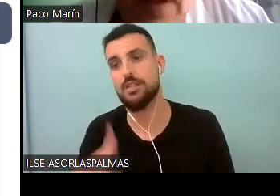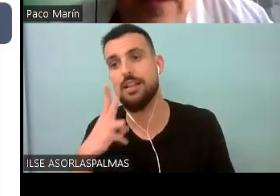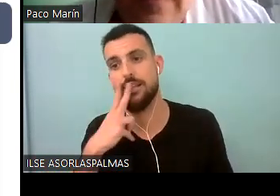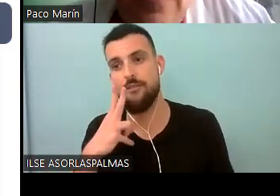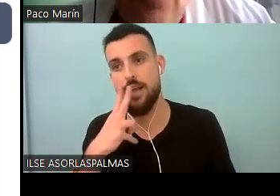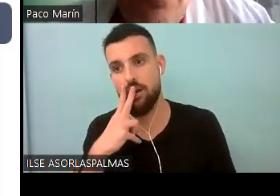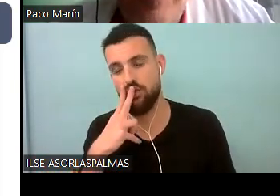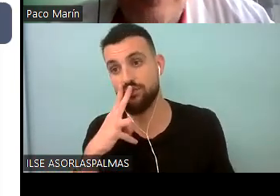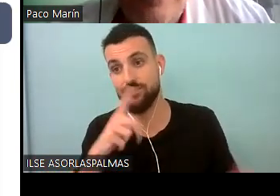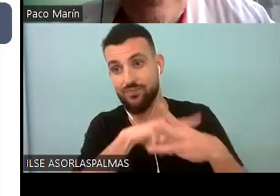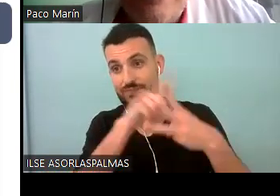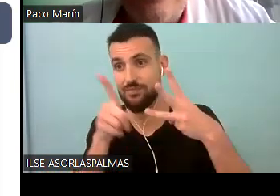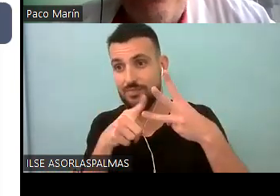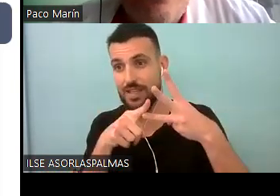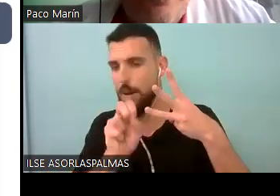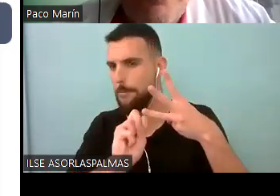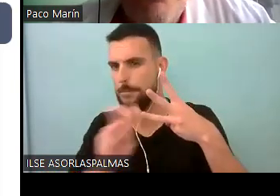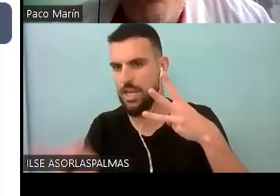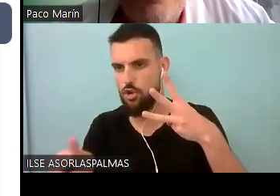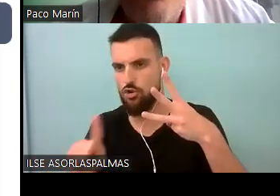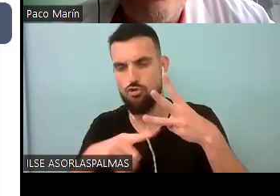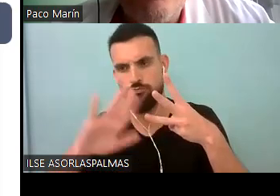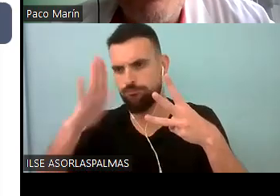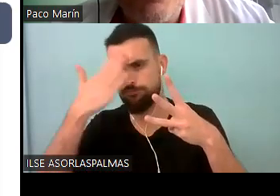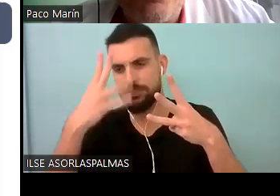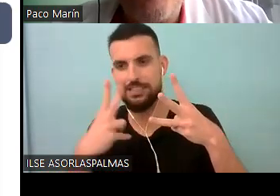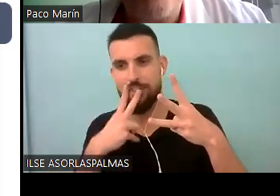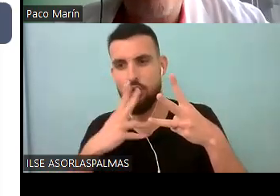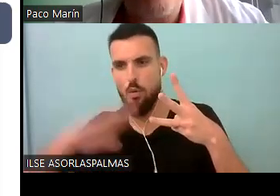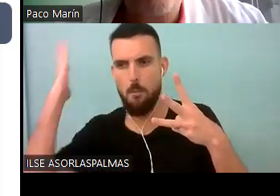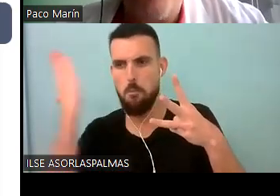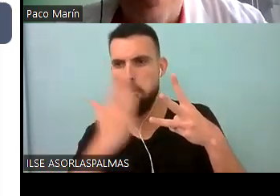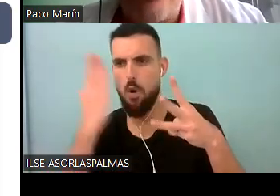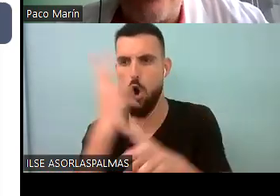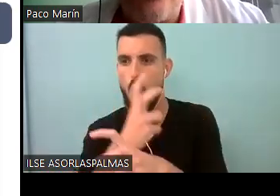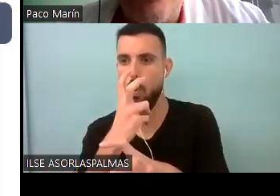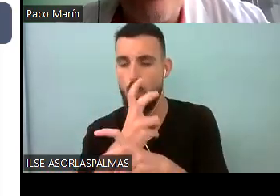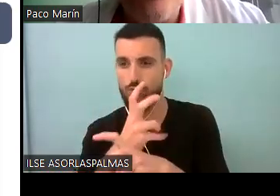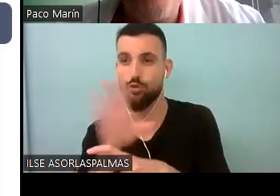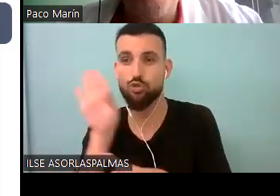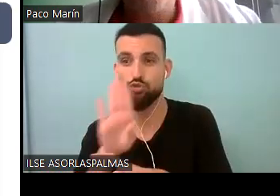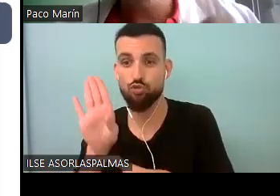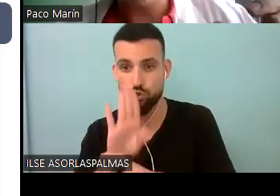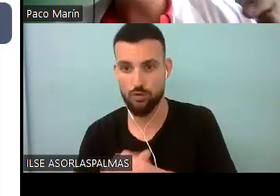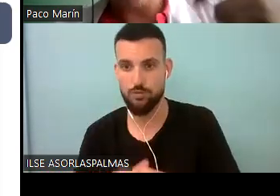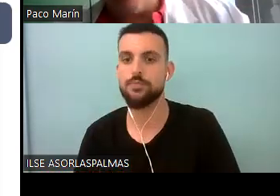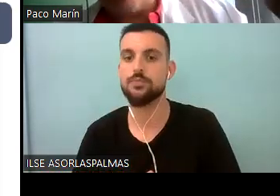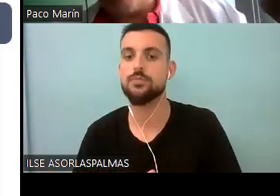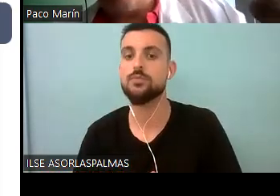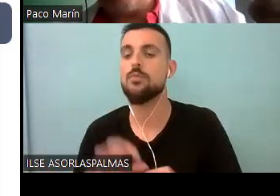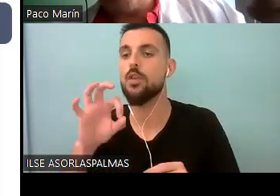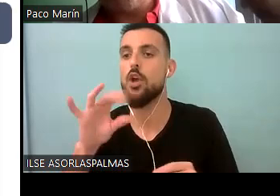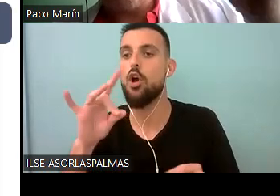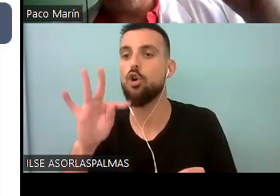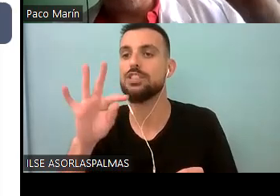todas, el consumo es nocivo, pues ejerce un efecto tóxico sobre los osteoblastos. Los osteoblastos serían los que forman